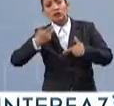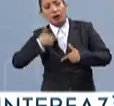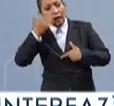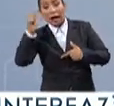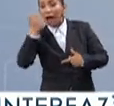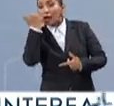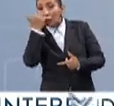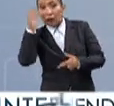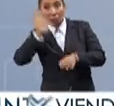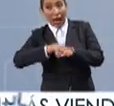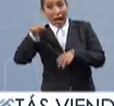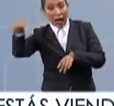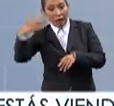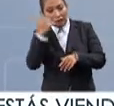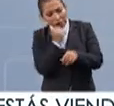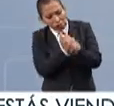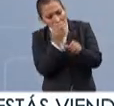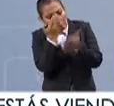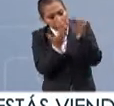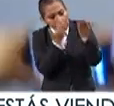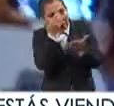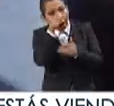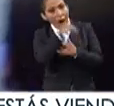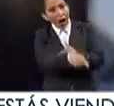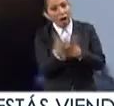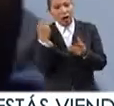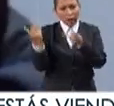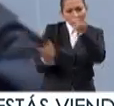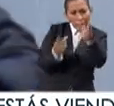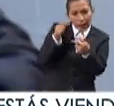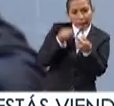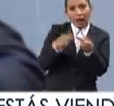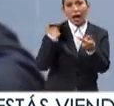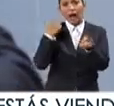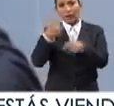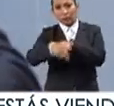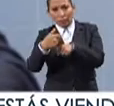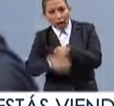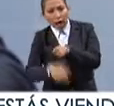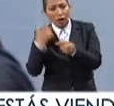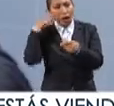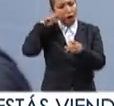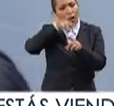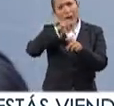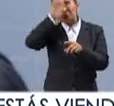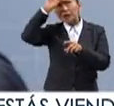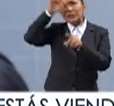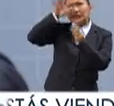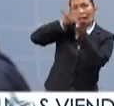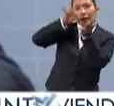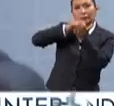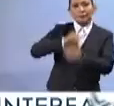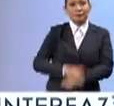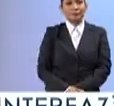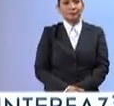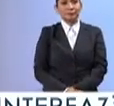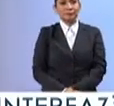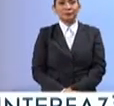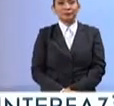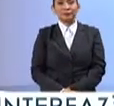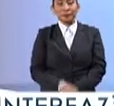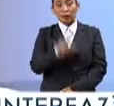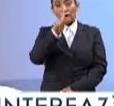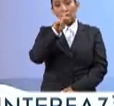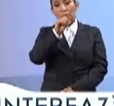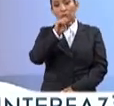estudiantes sobre todo empiecen a trabajar con ellos encuestas de datos estadísticos observaciones espaciales y los